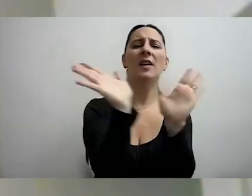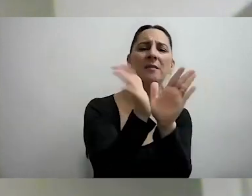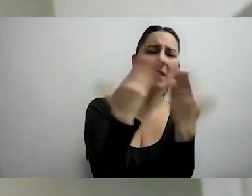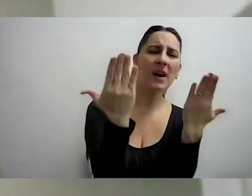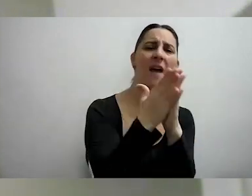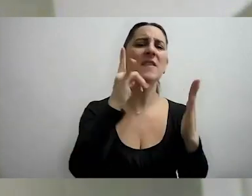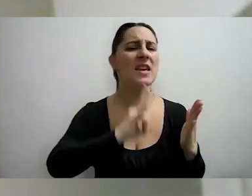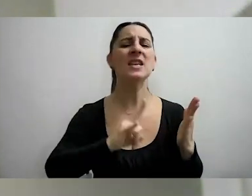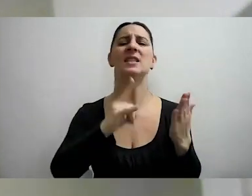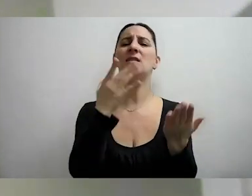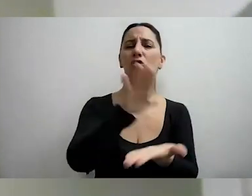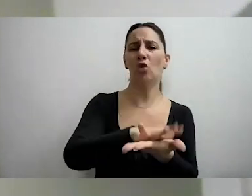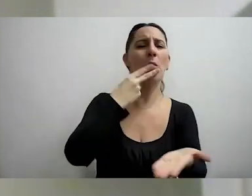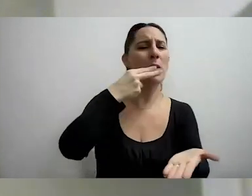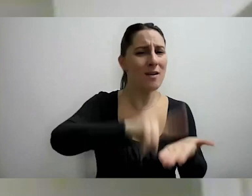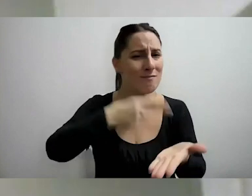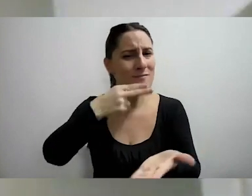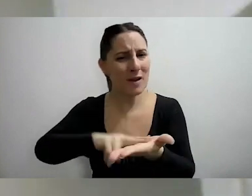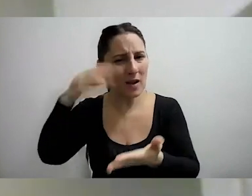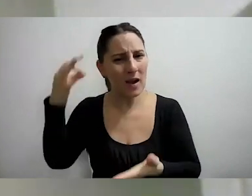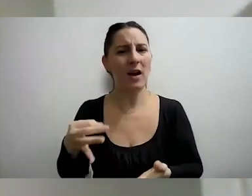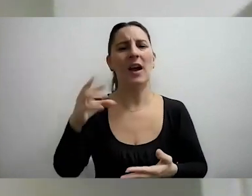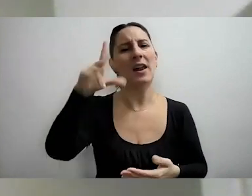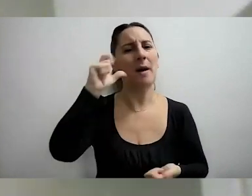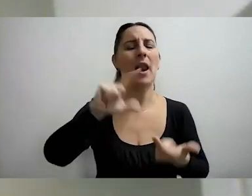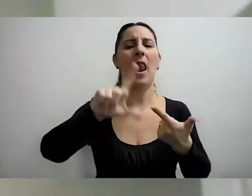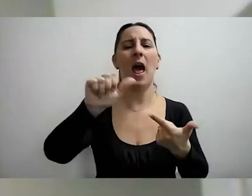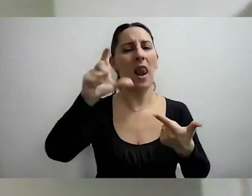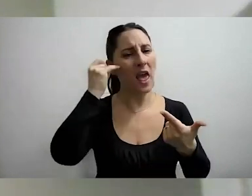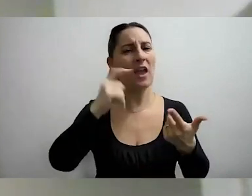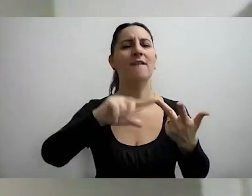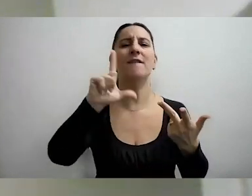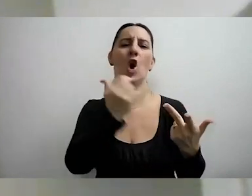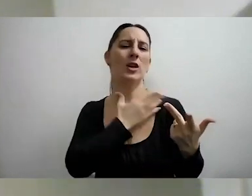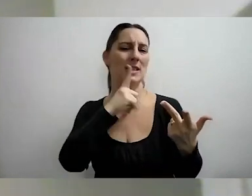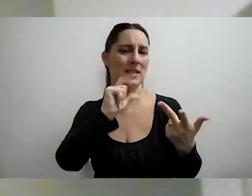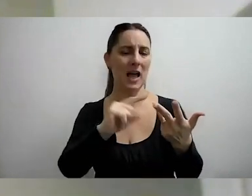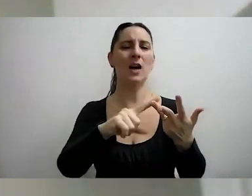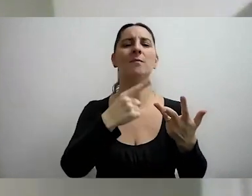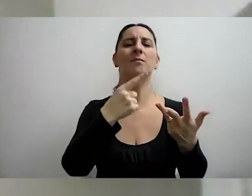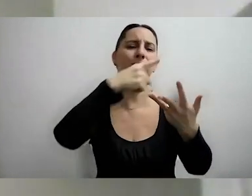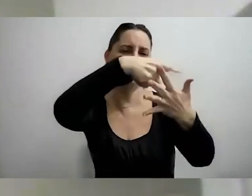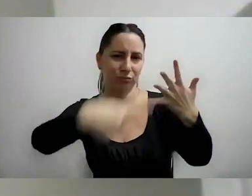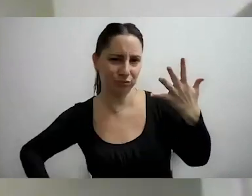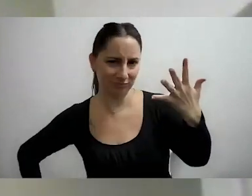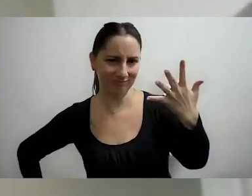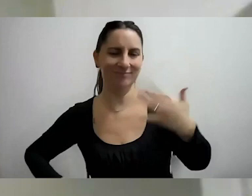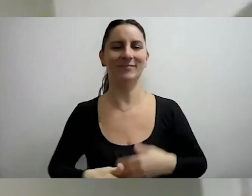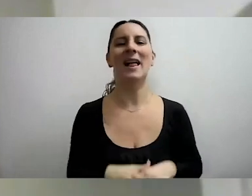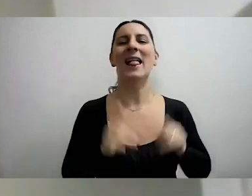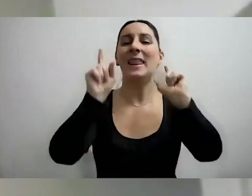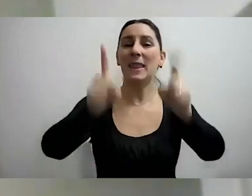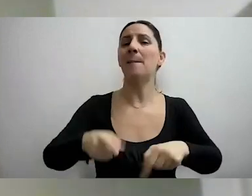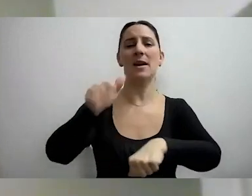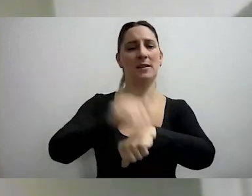para revistas especializadas del área, como RPAR, La Ley, Cronista Comercial, el Suplemento Fiscal, También tutora